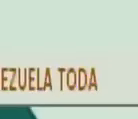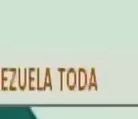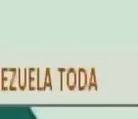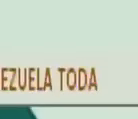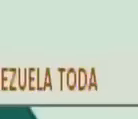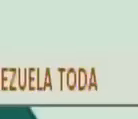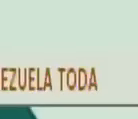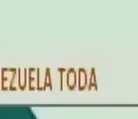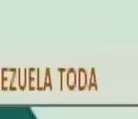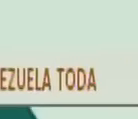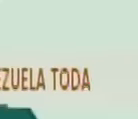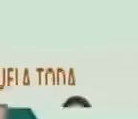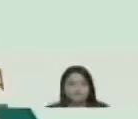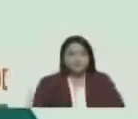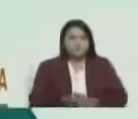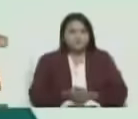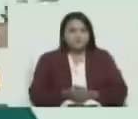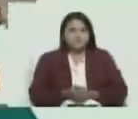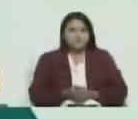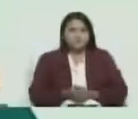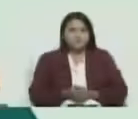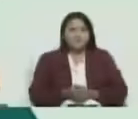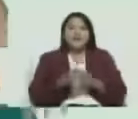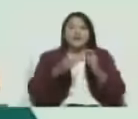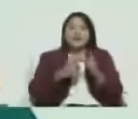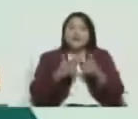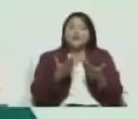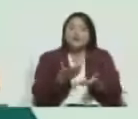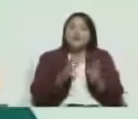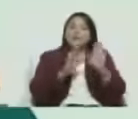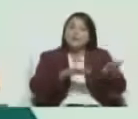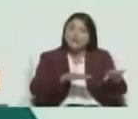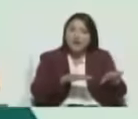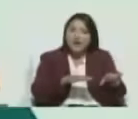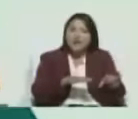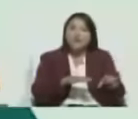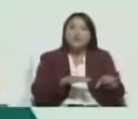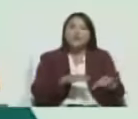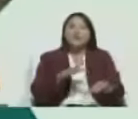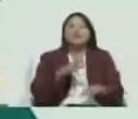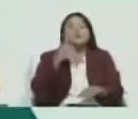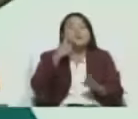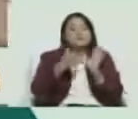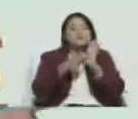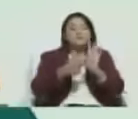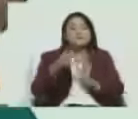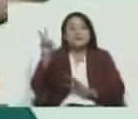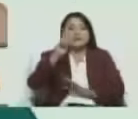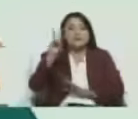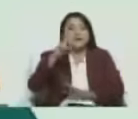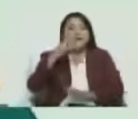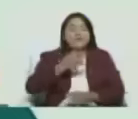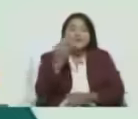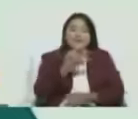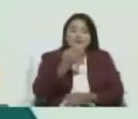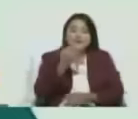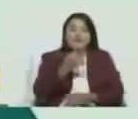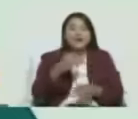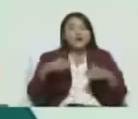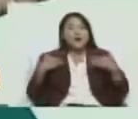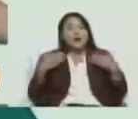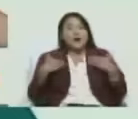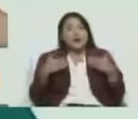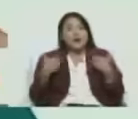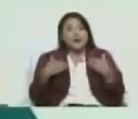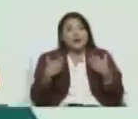los espacios, está bailando, está defendiendo la verdad de su país, su alegría, con chistes, con bromas, pero